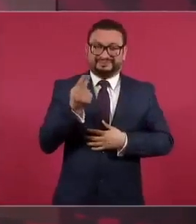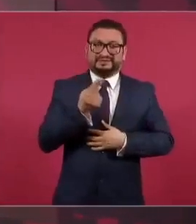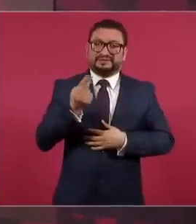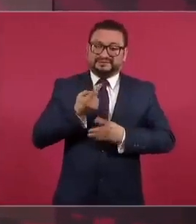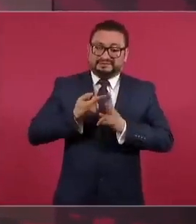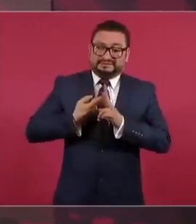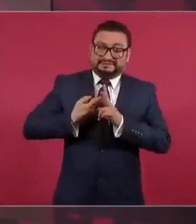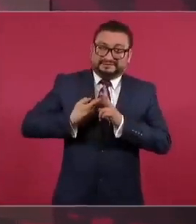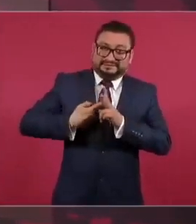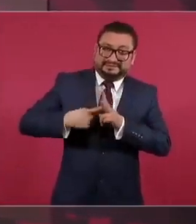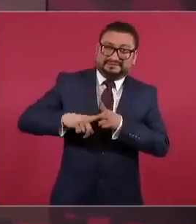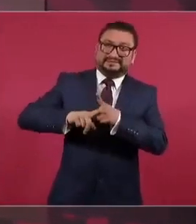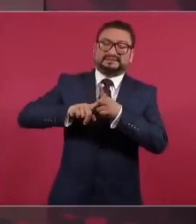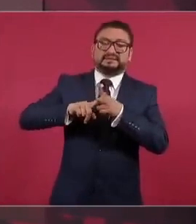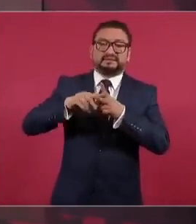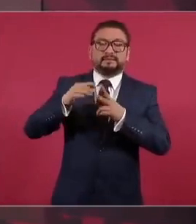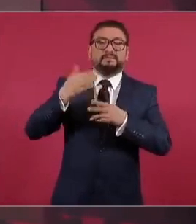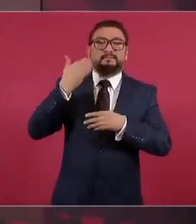comenzar,